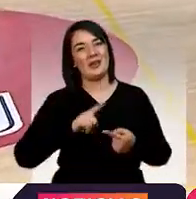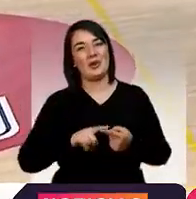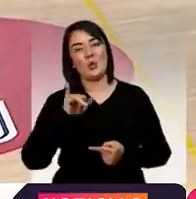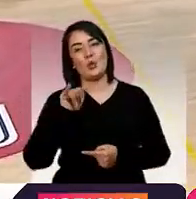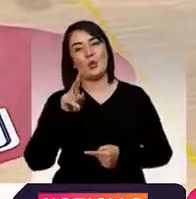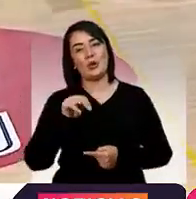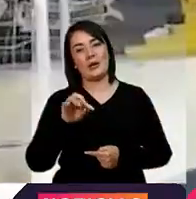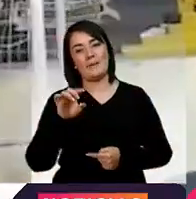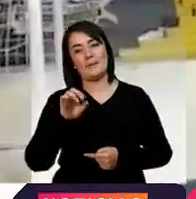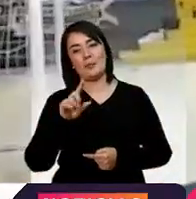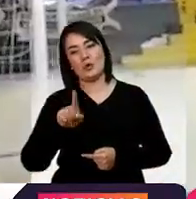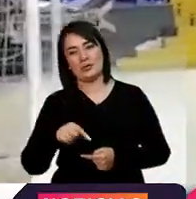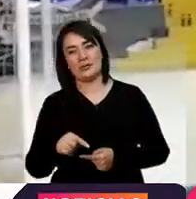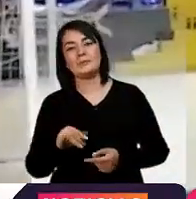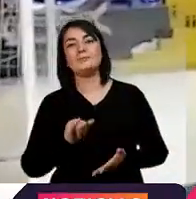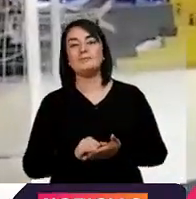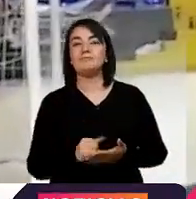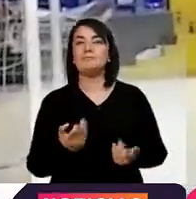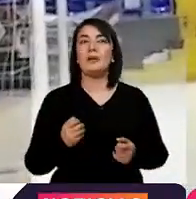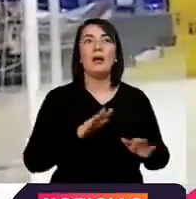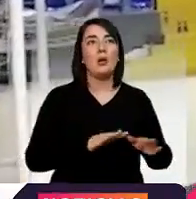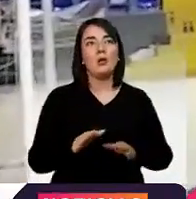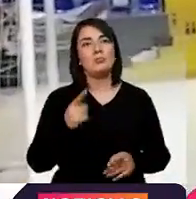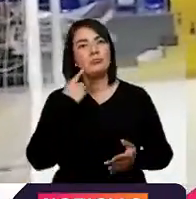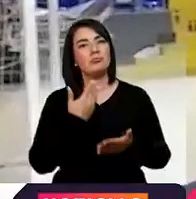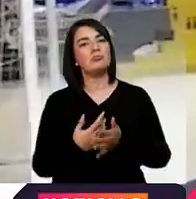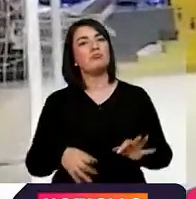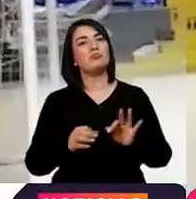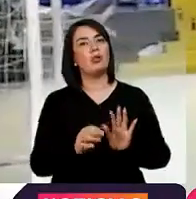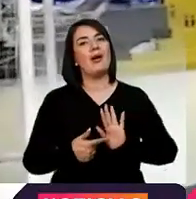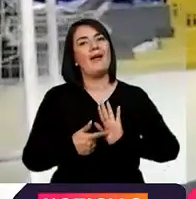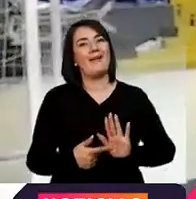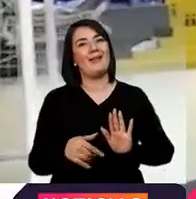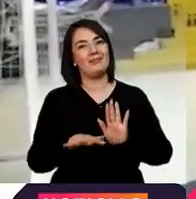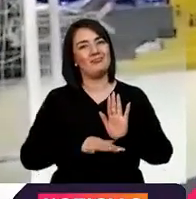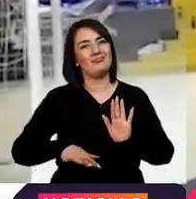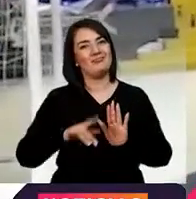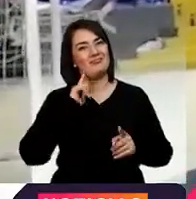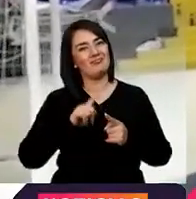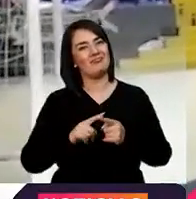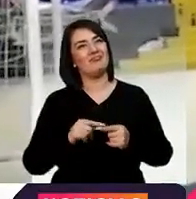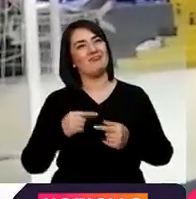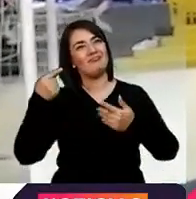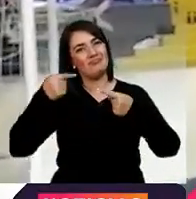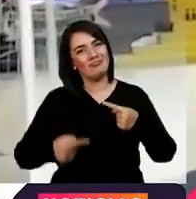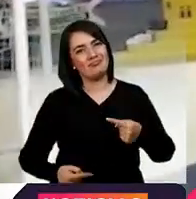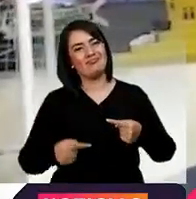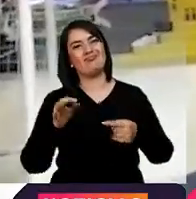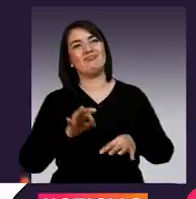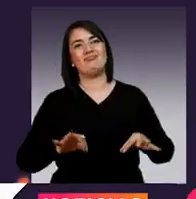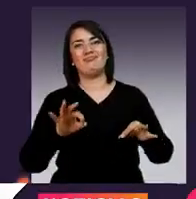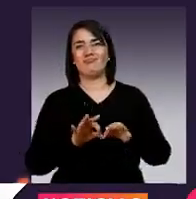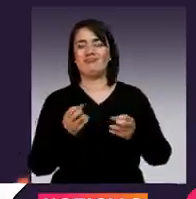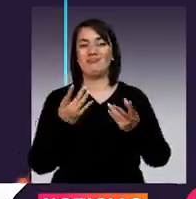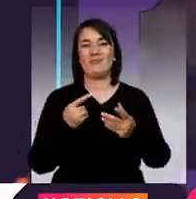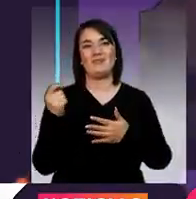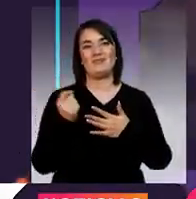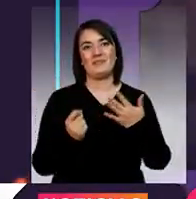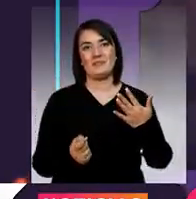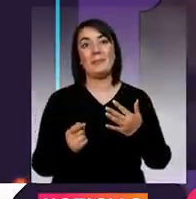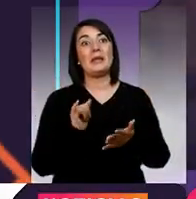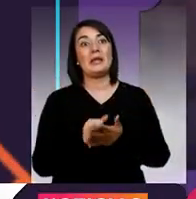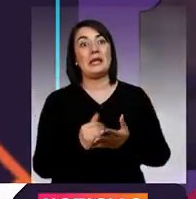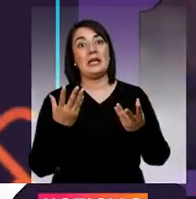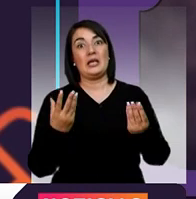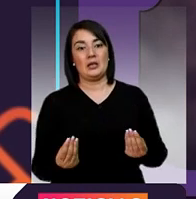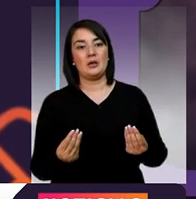Porras. A veces no es de favoritismo, sino de mostrar en el campo. Este, como se han dado cuenta, es un torneo que ha presentado muchas sorpresas. Los dos equipos de Bogotá